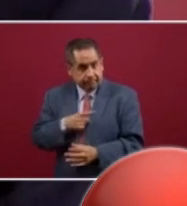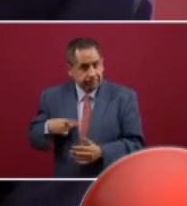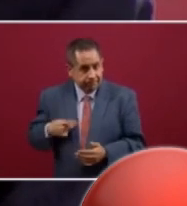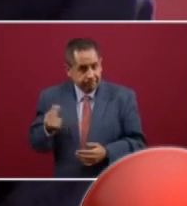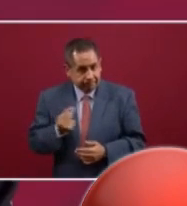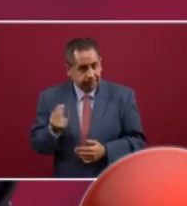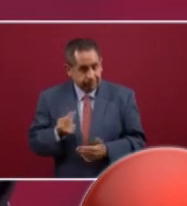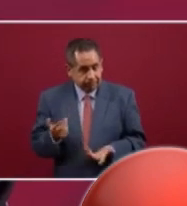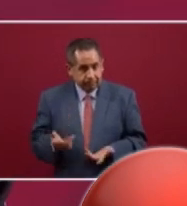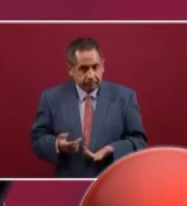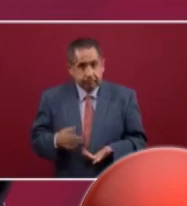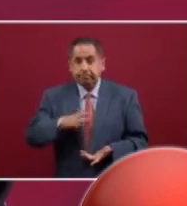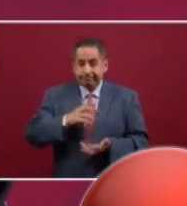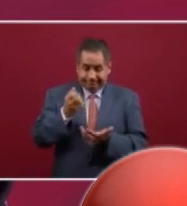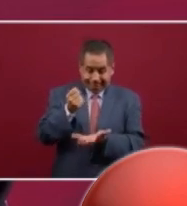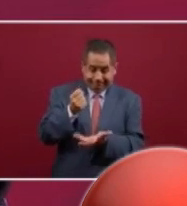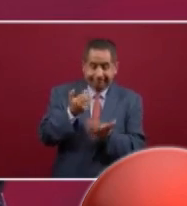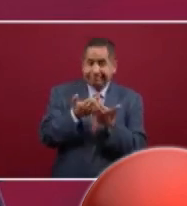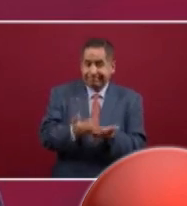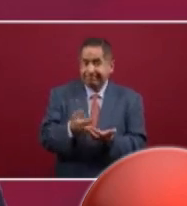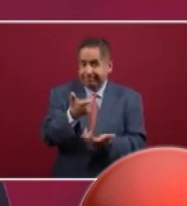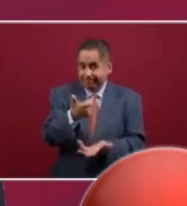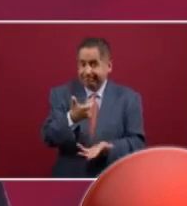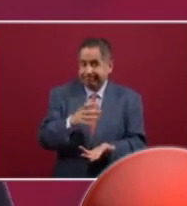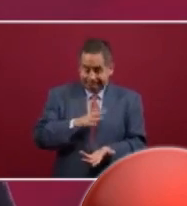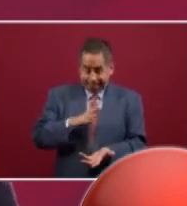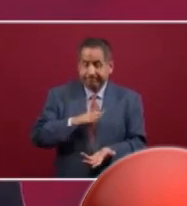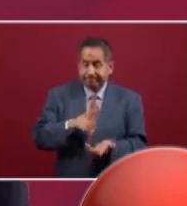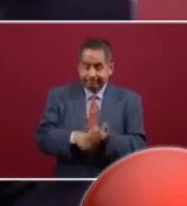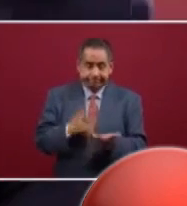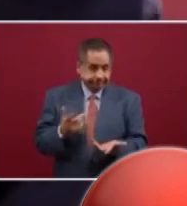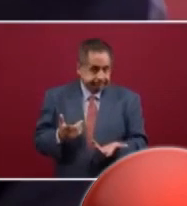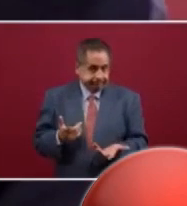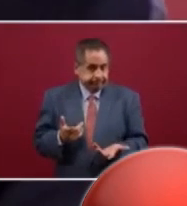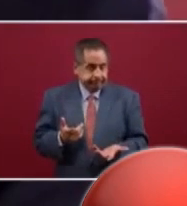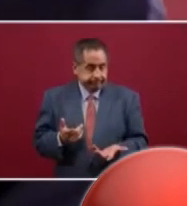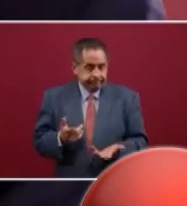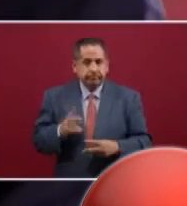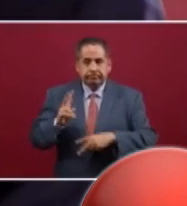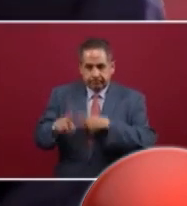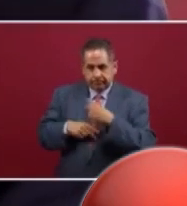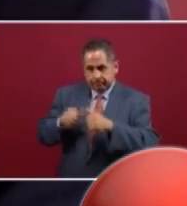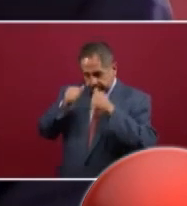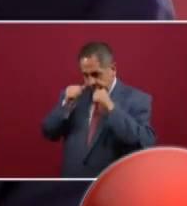y tenemos el presupuesto y vamos a atender